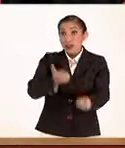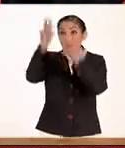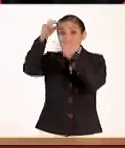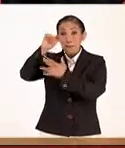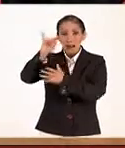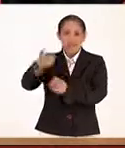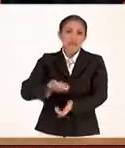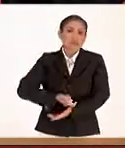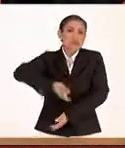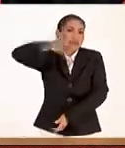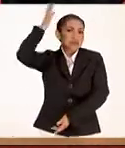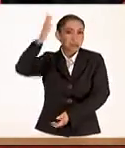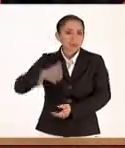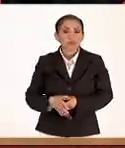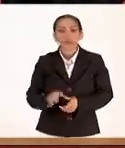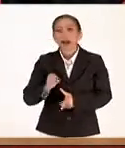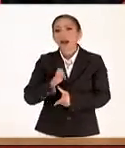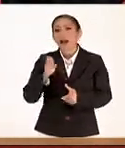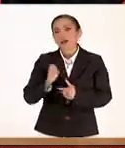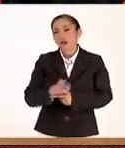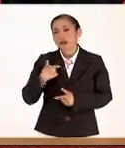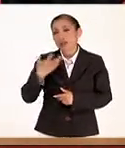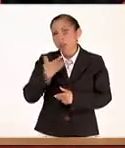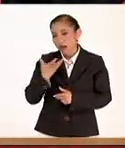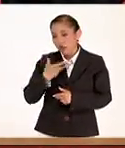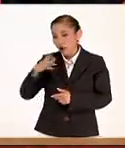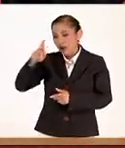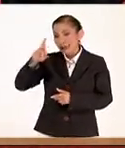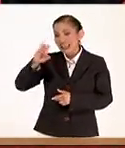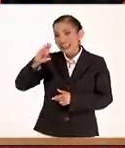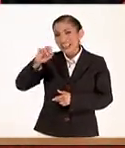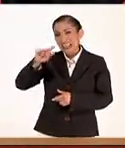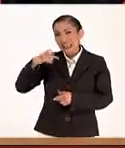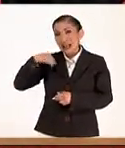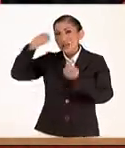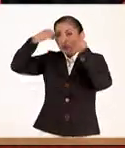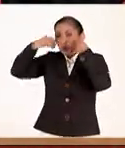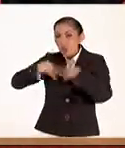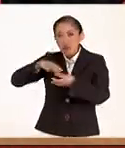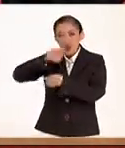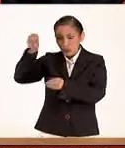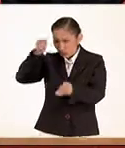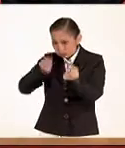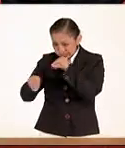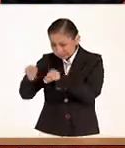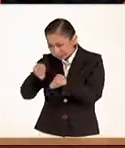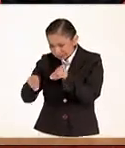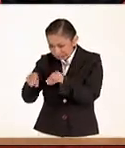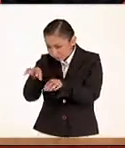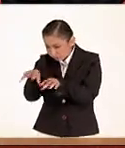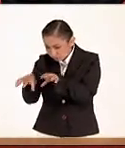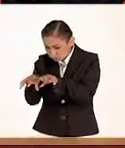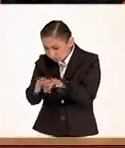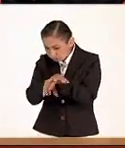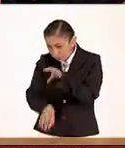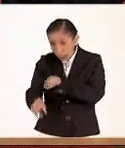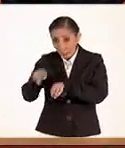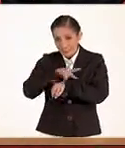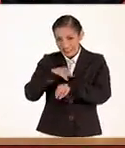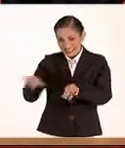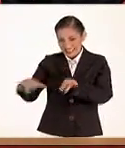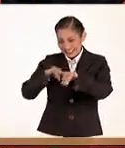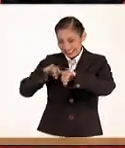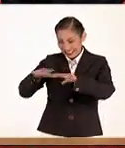marte cuesta muchísimo dinero entonces tenemos que reciclar todo el sudor todo todo entonces en mi maqueta